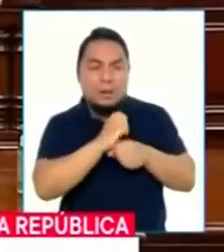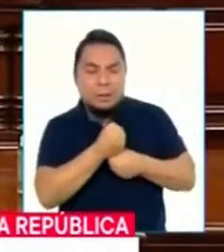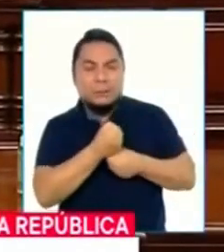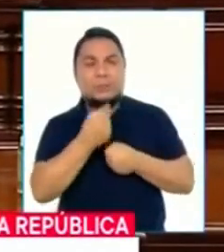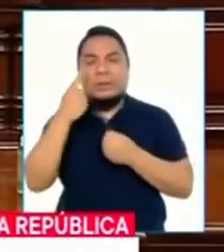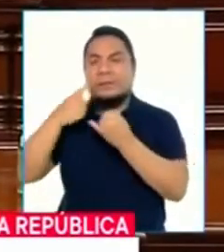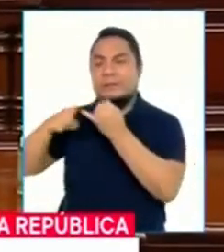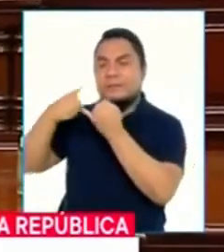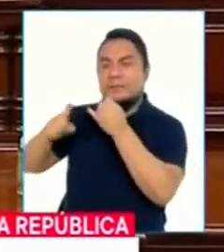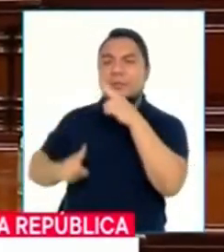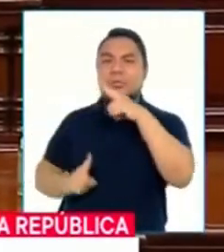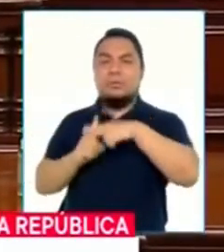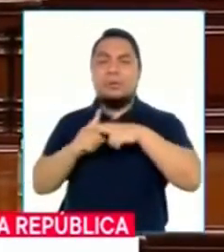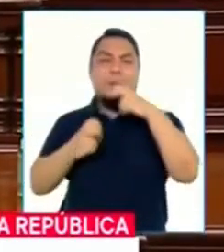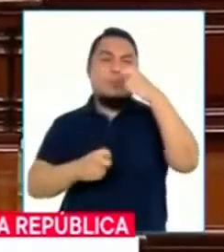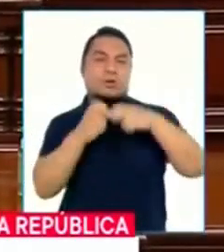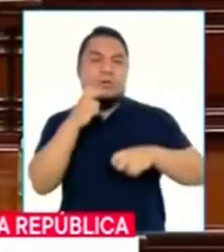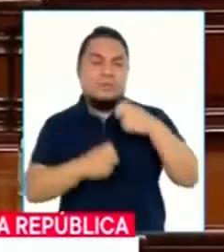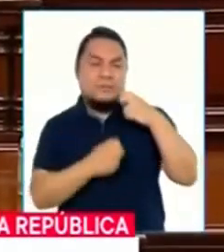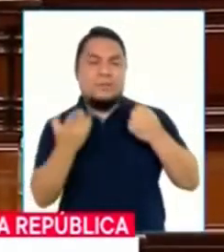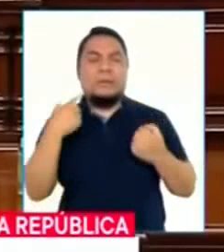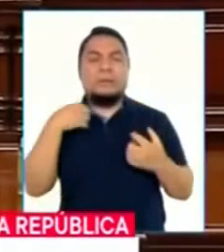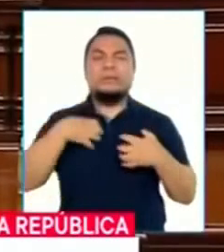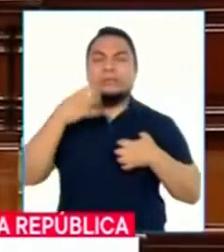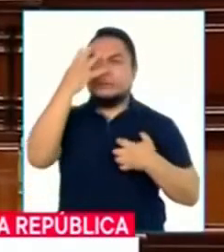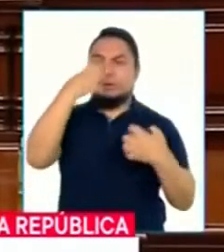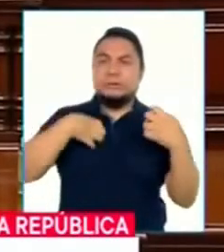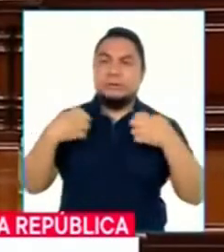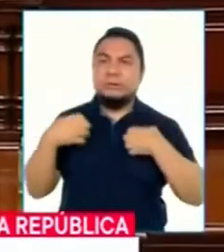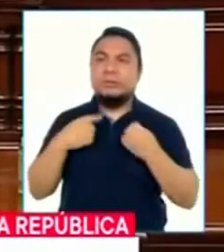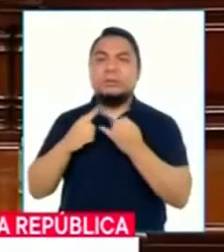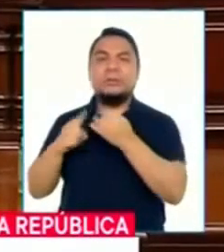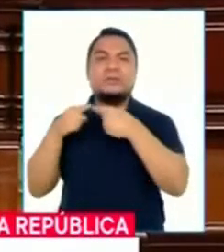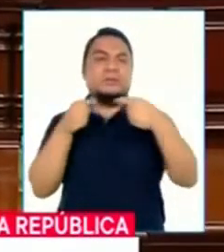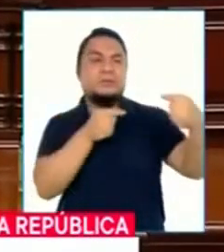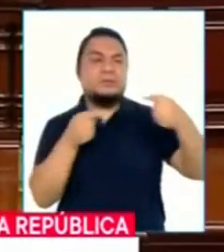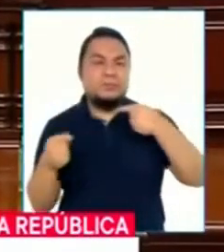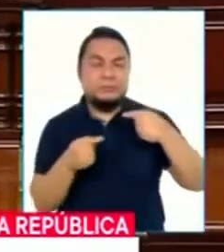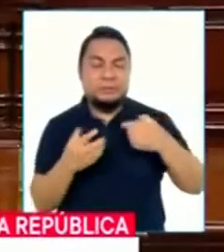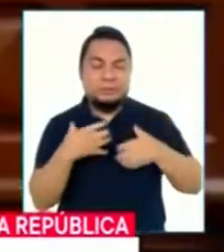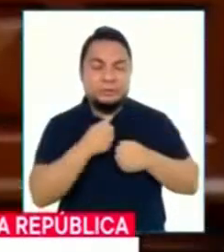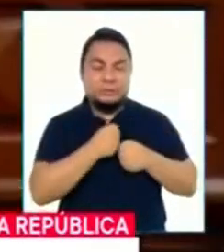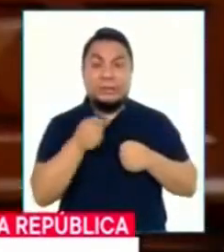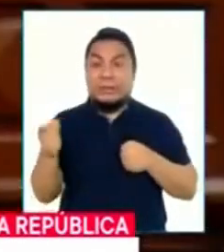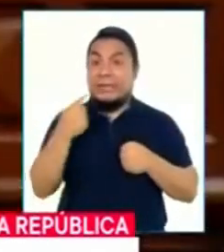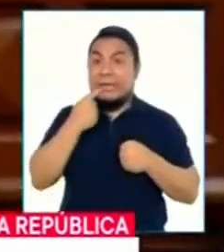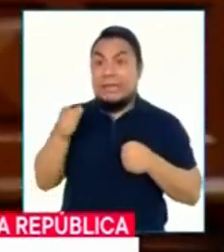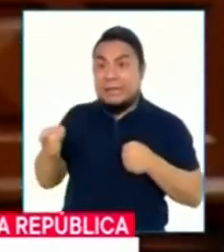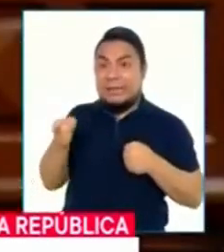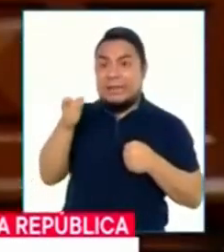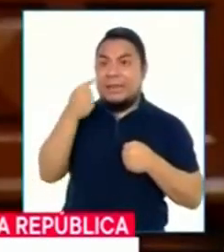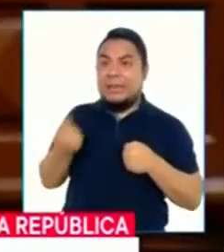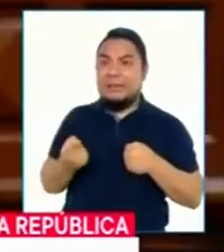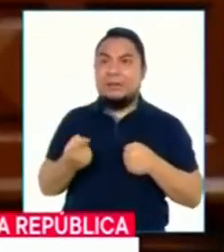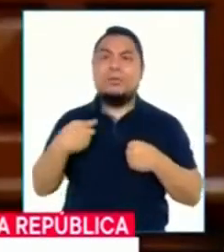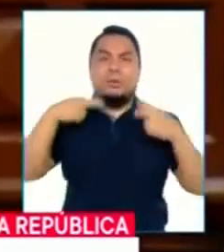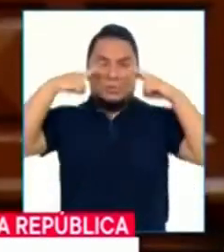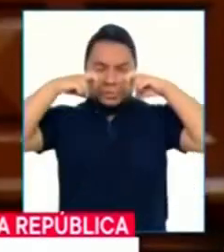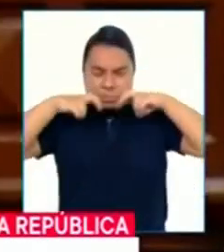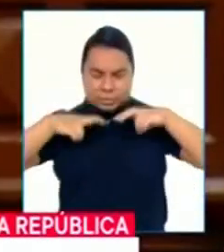la diversidad, los problemas, los rencores, las diferencias, y dice: examinando en